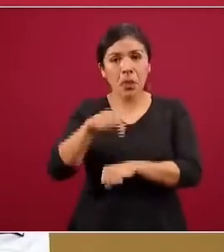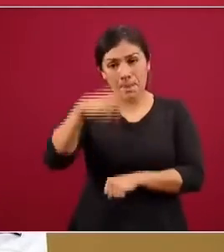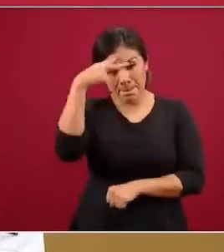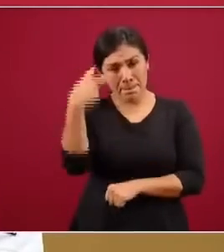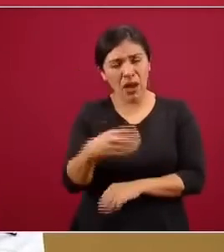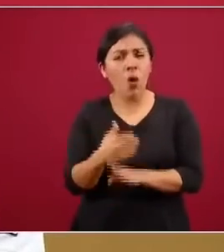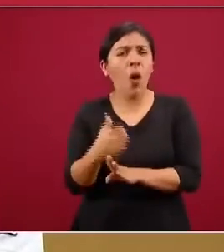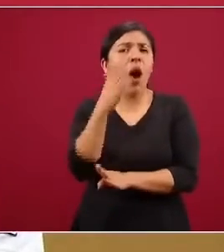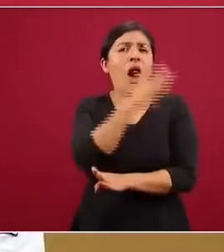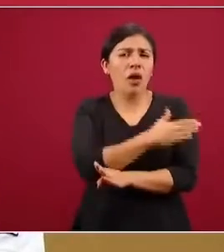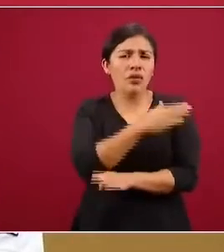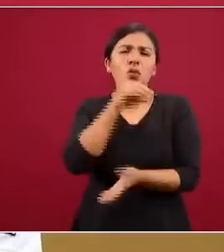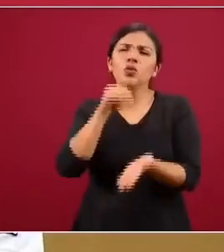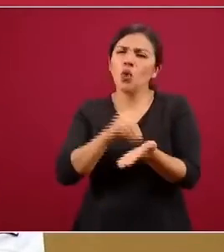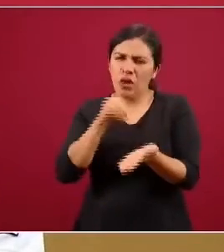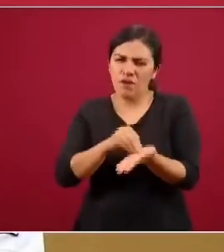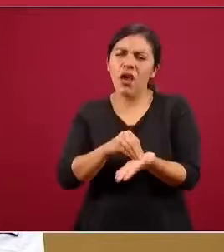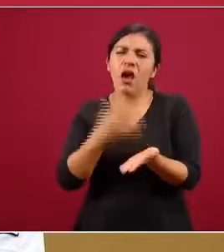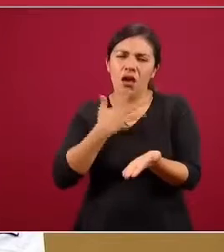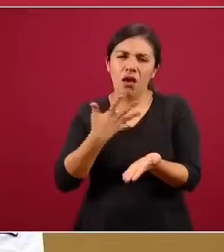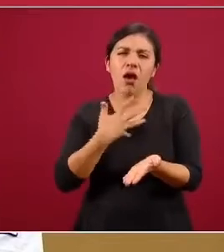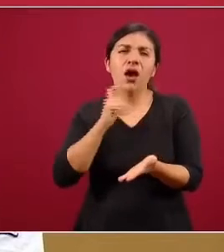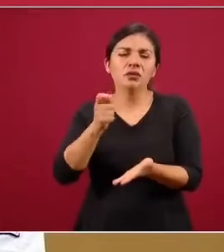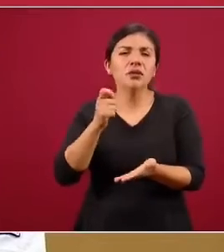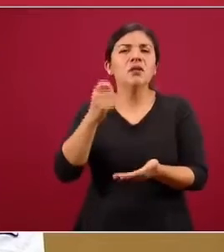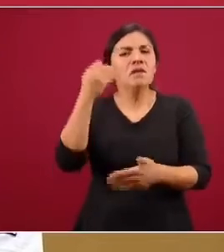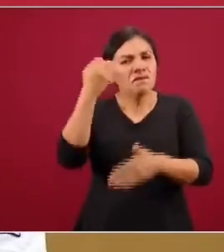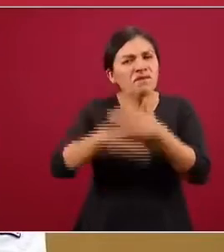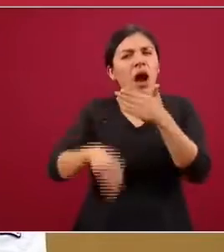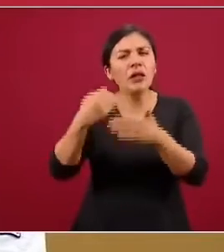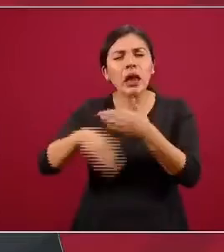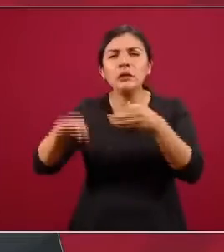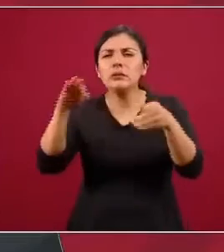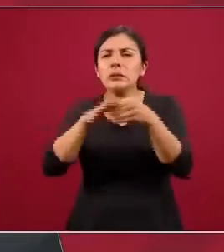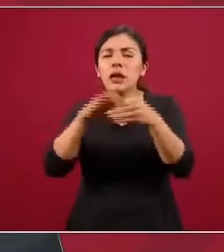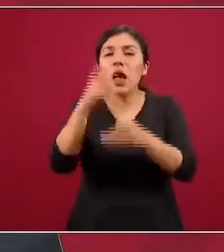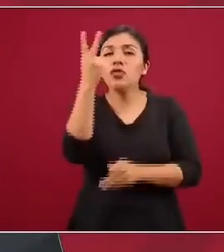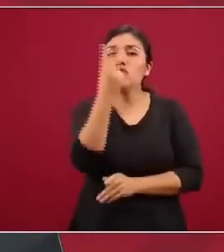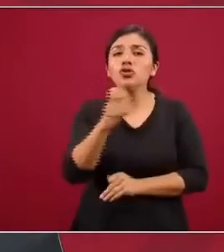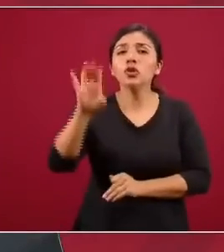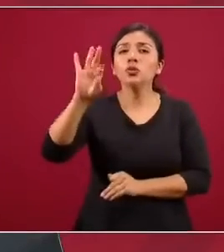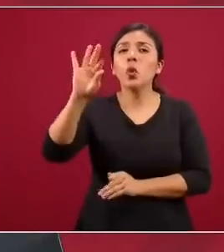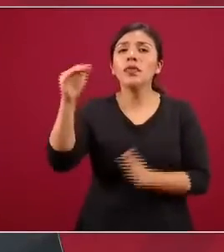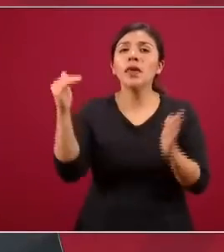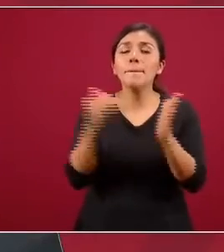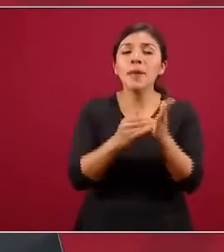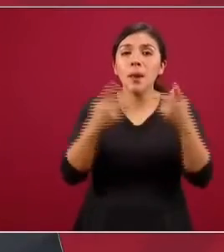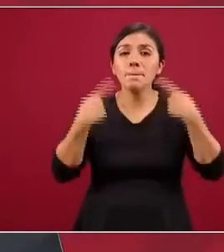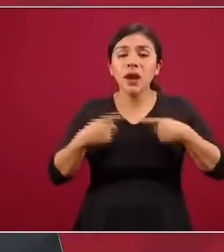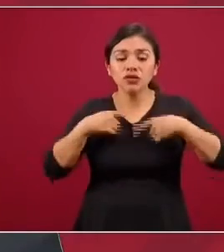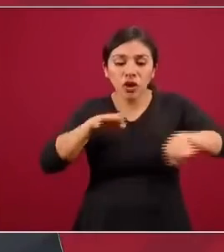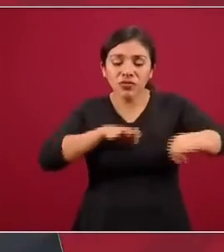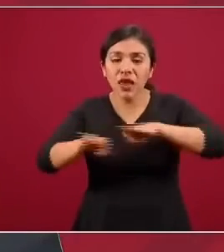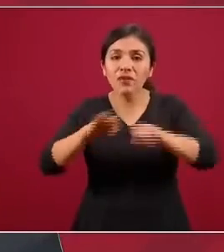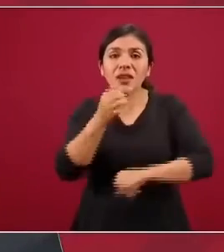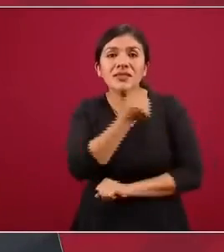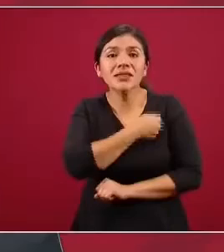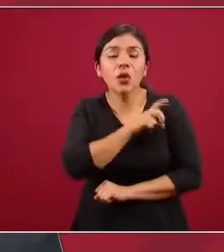un déficit, sigue habiendo, se calculaba de 240,000 profesionales de la